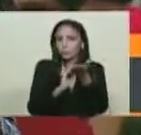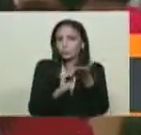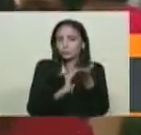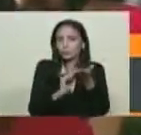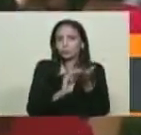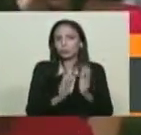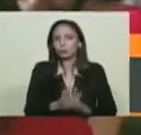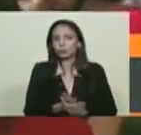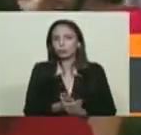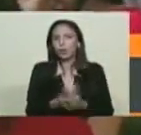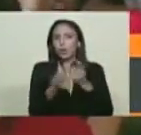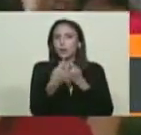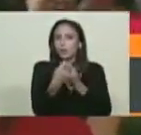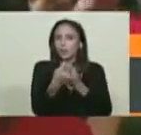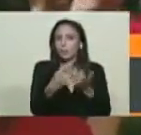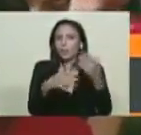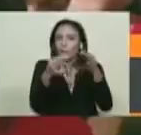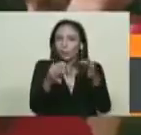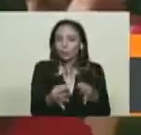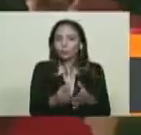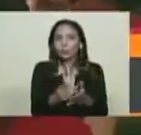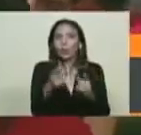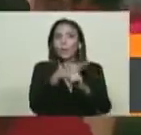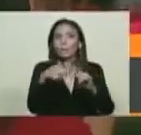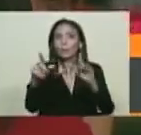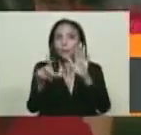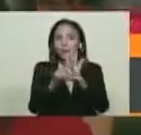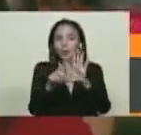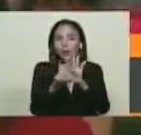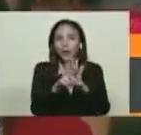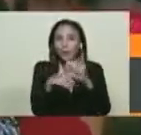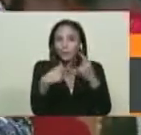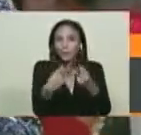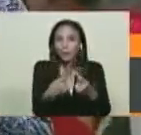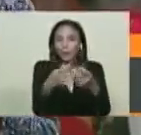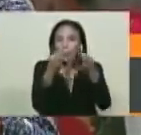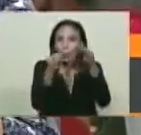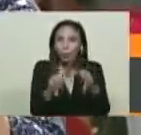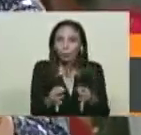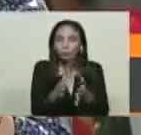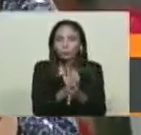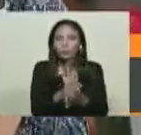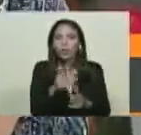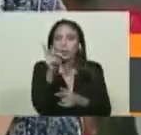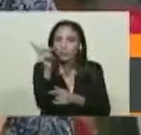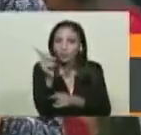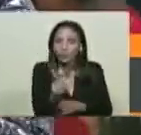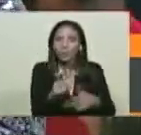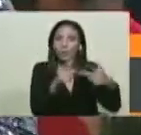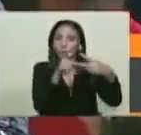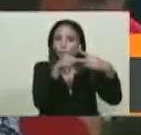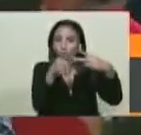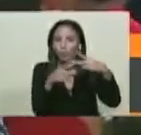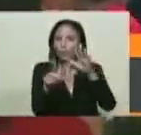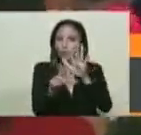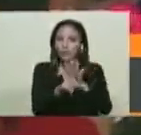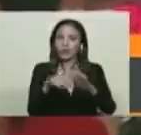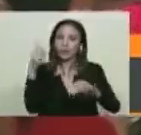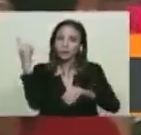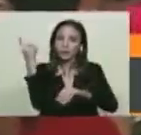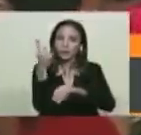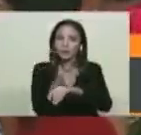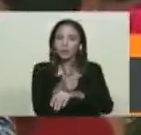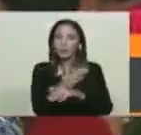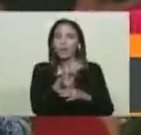porque también esa ley no ha derogado la ley de precios justos, donde hay sanciones severas para